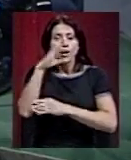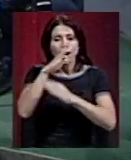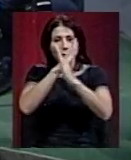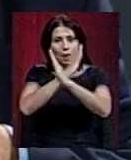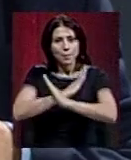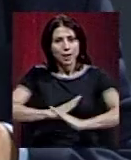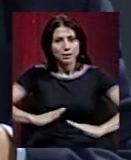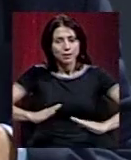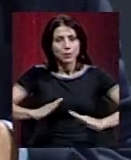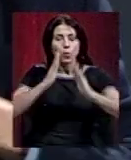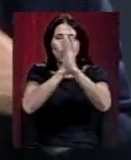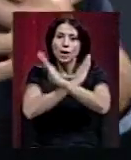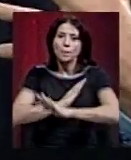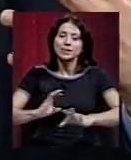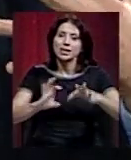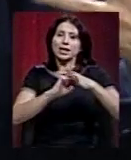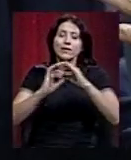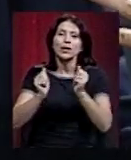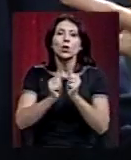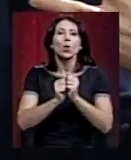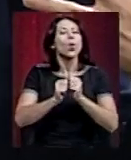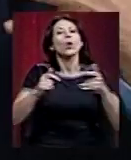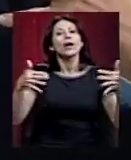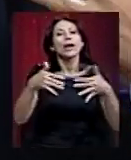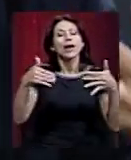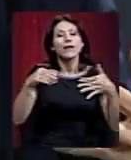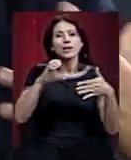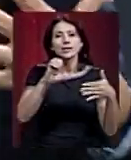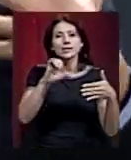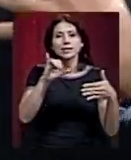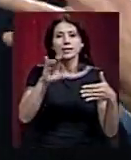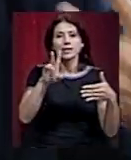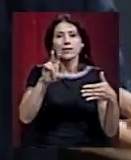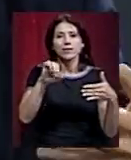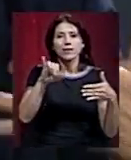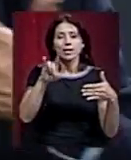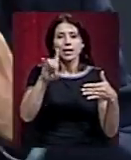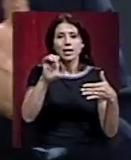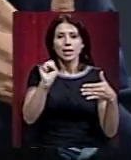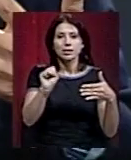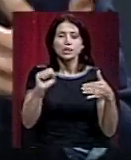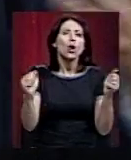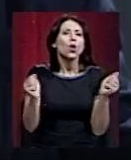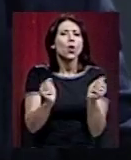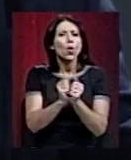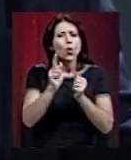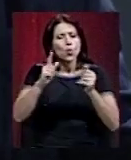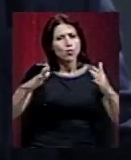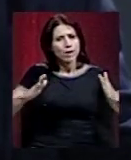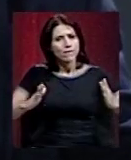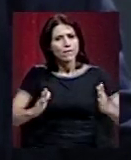que tenía que ver con guerras civiles y con un enfrentamiento que los más jóvenes